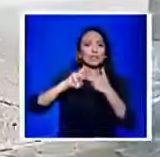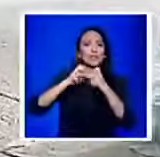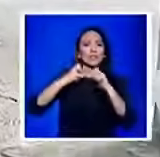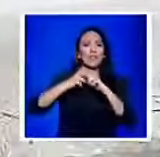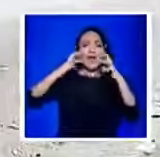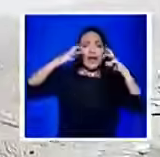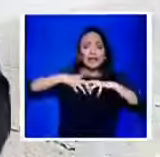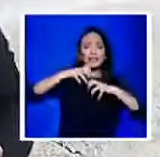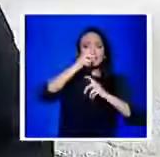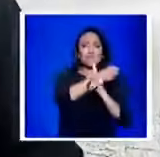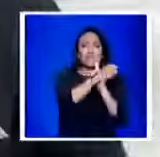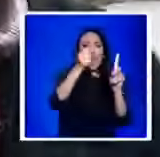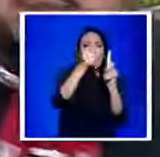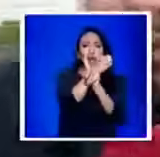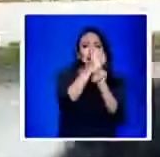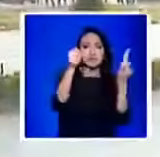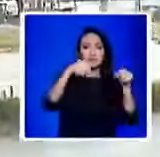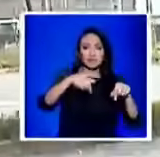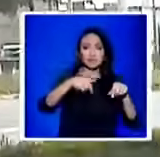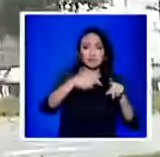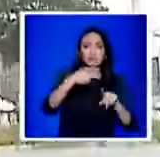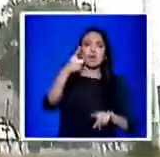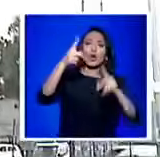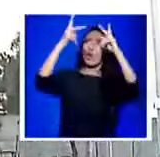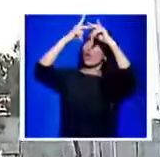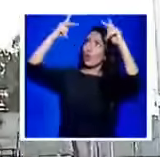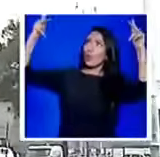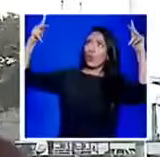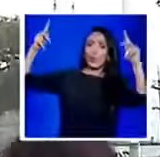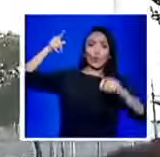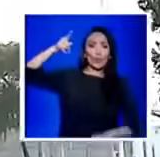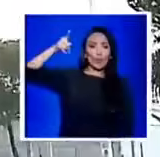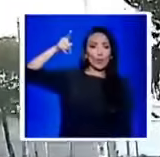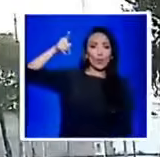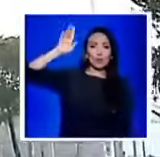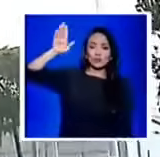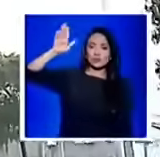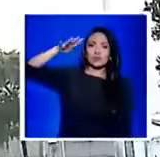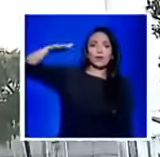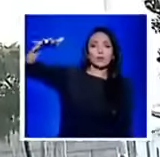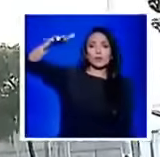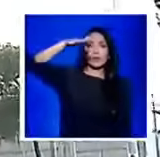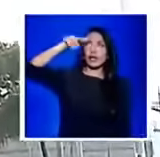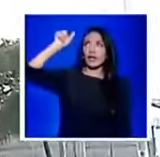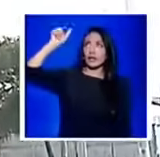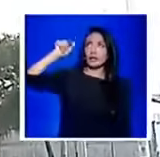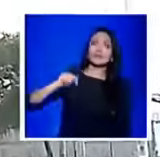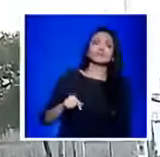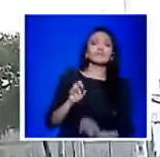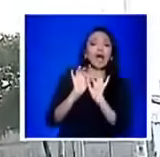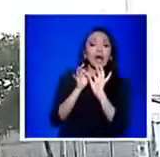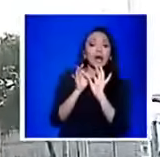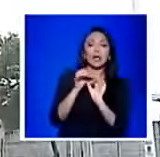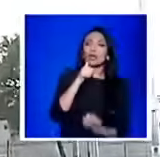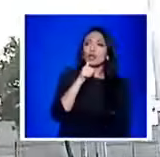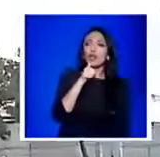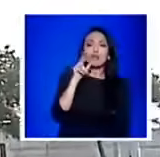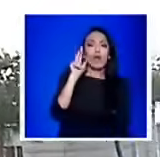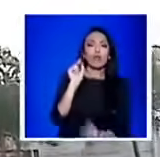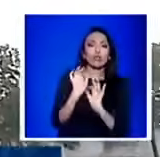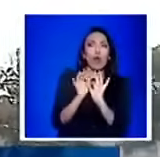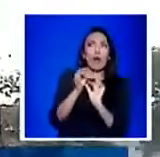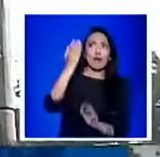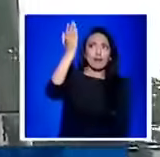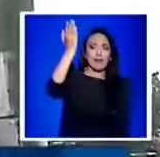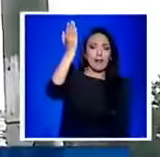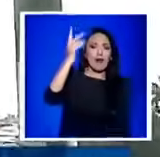esta crisis de violencia acá en el país, pues uno de los puentes afectados es el que estamos viendo, y realmente no se ha dado todavía la intervención